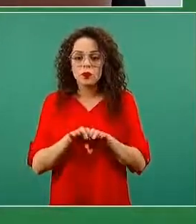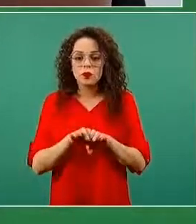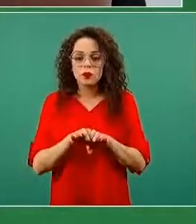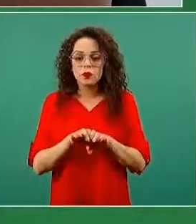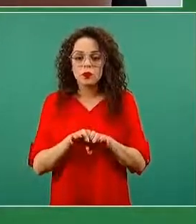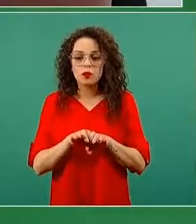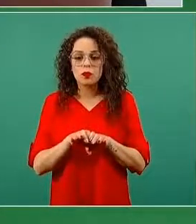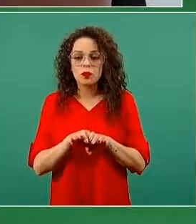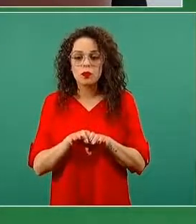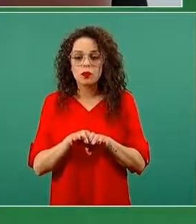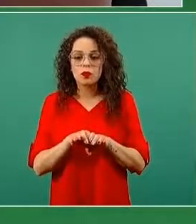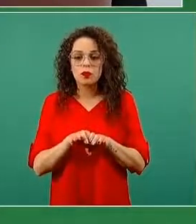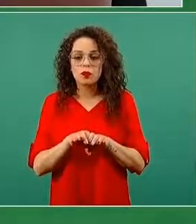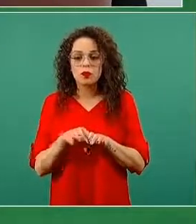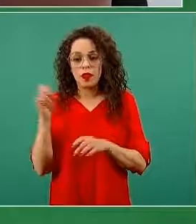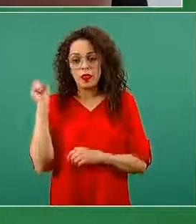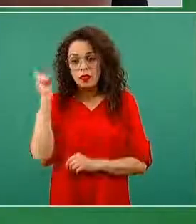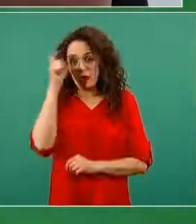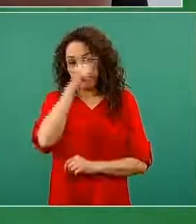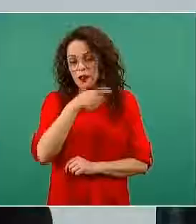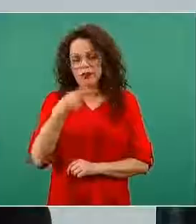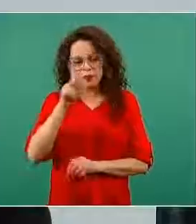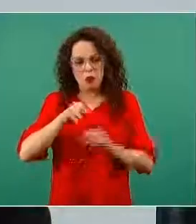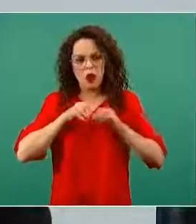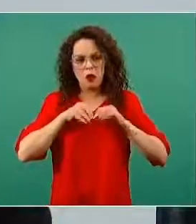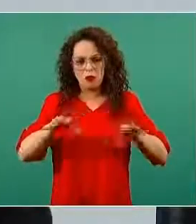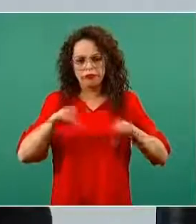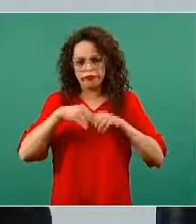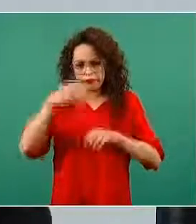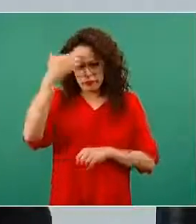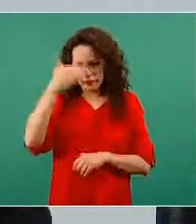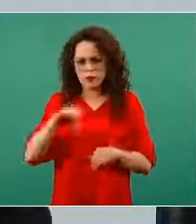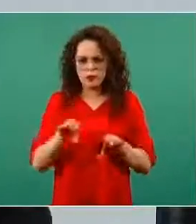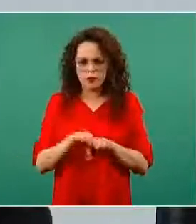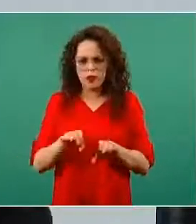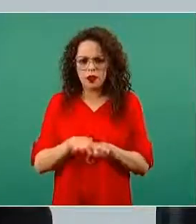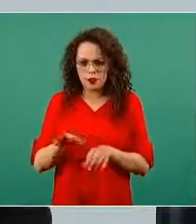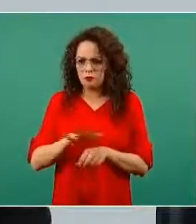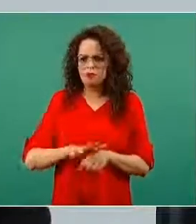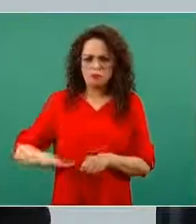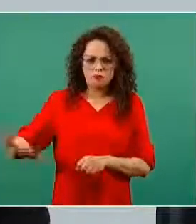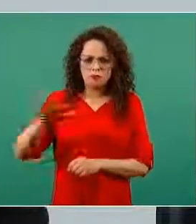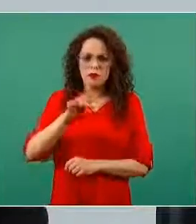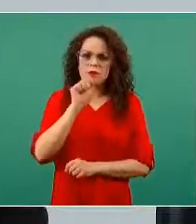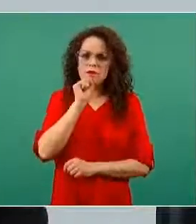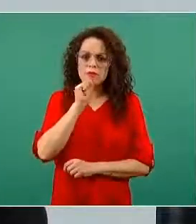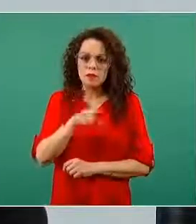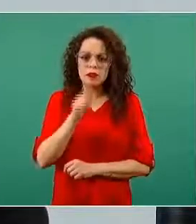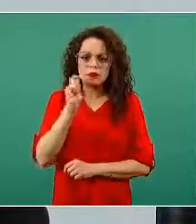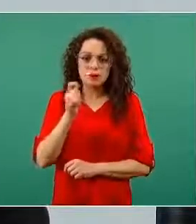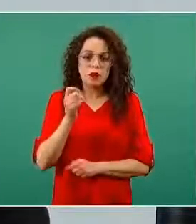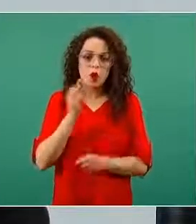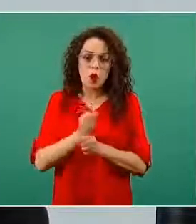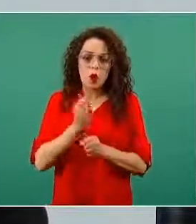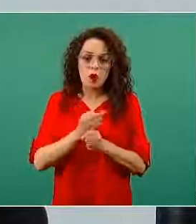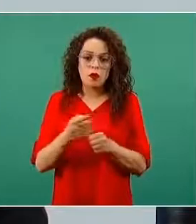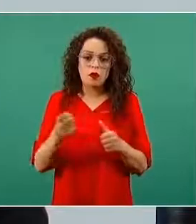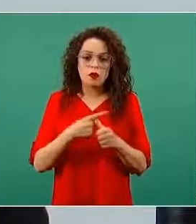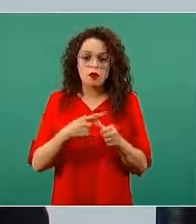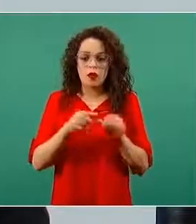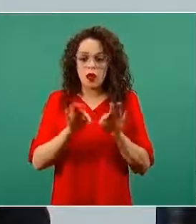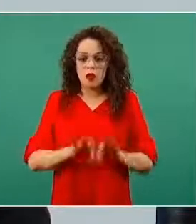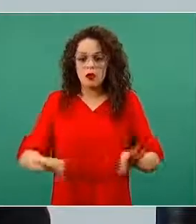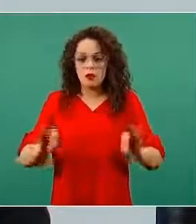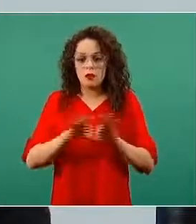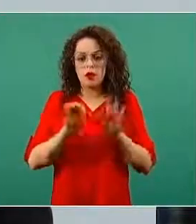con más retos, y será igual para esta población que ahora hemos priorizado como